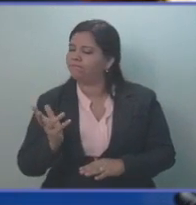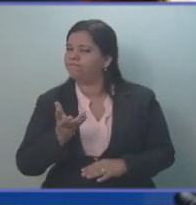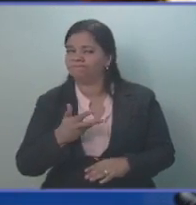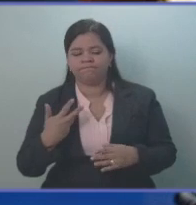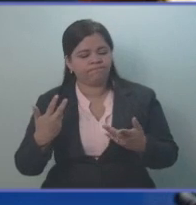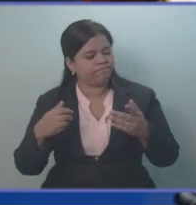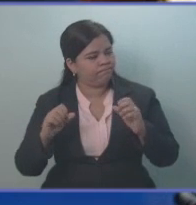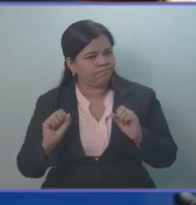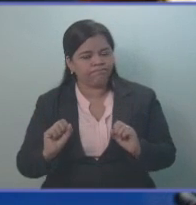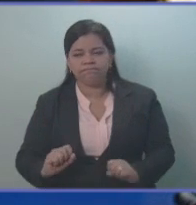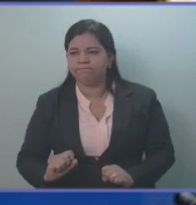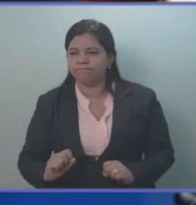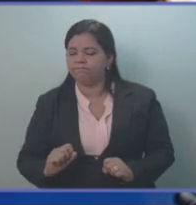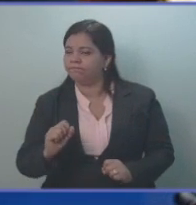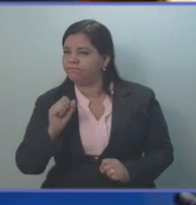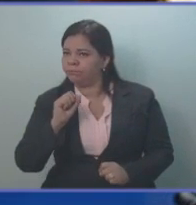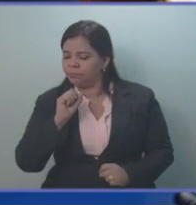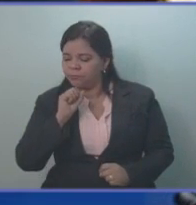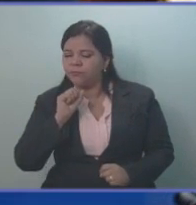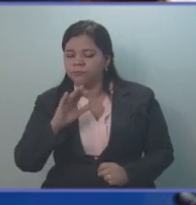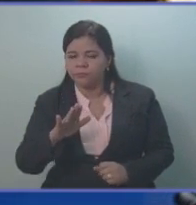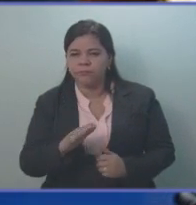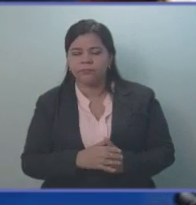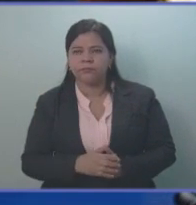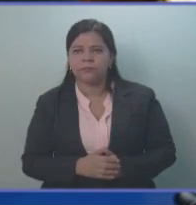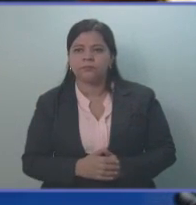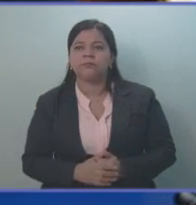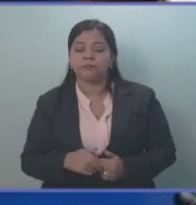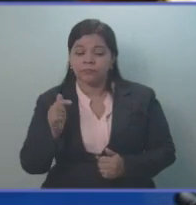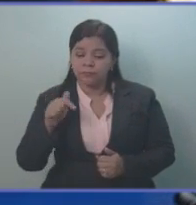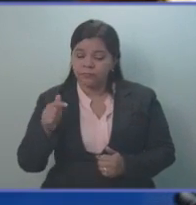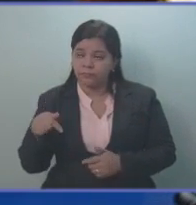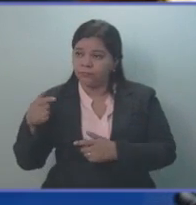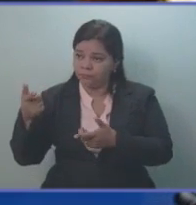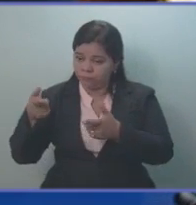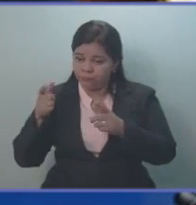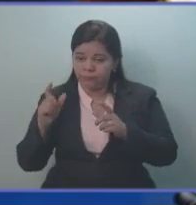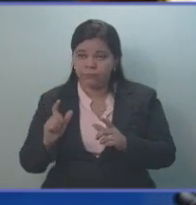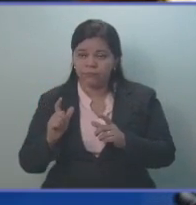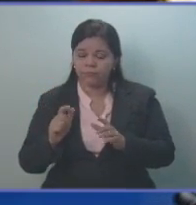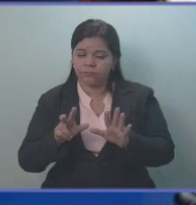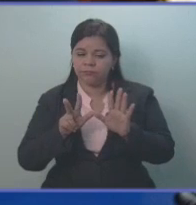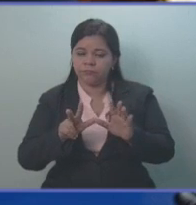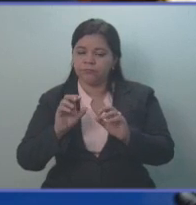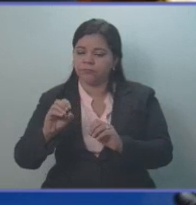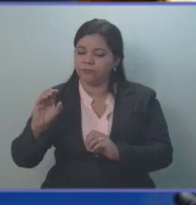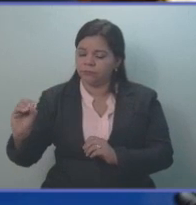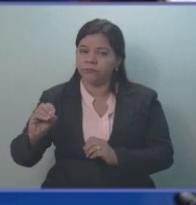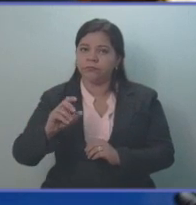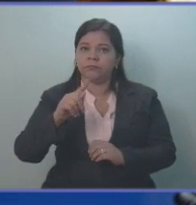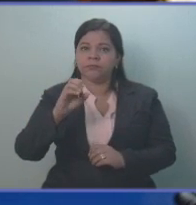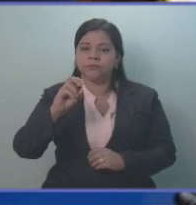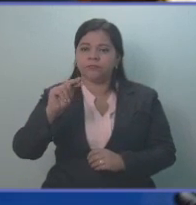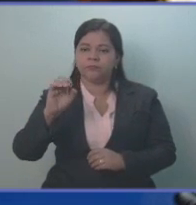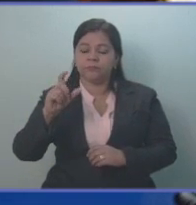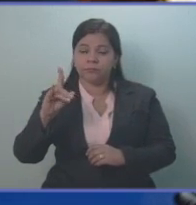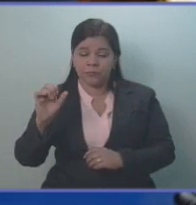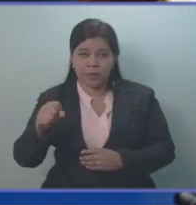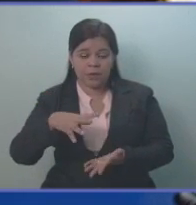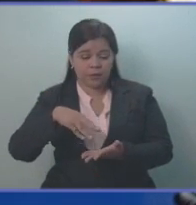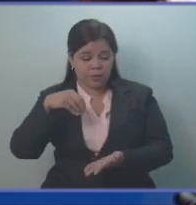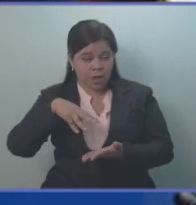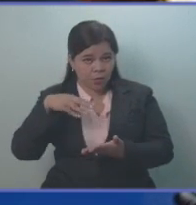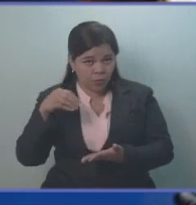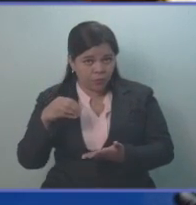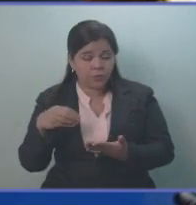No podemos negar que esta donación de 800 toneladas métricas de arroz